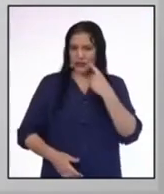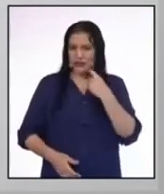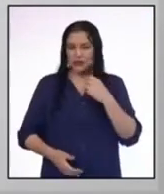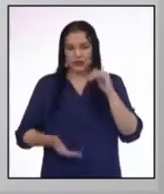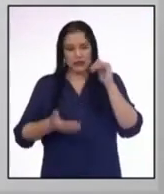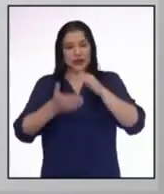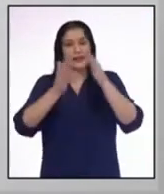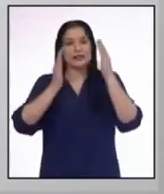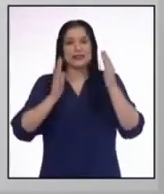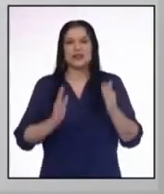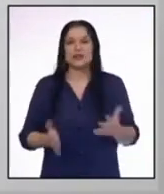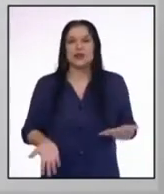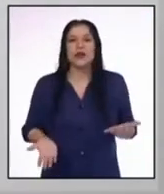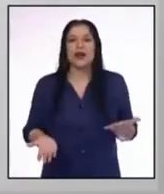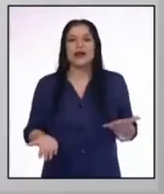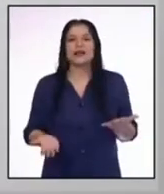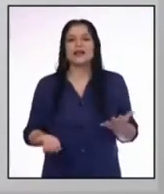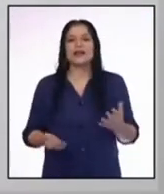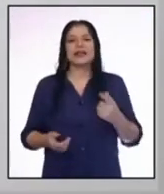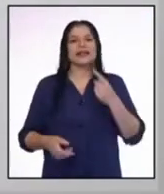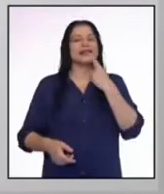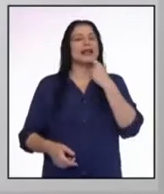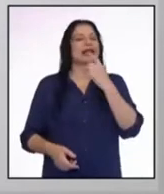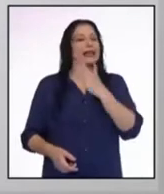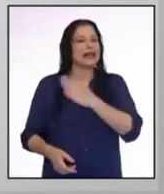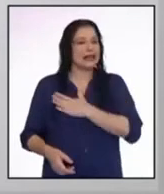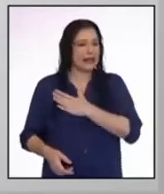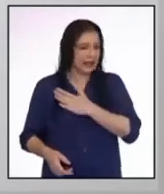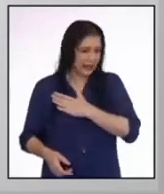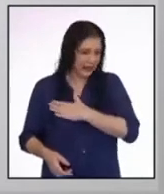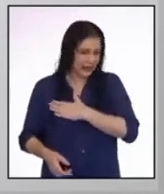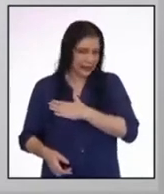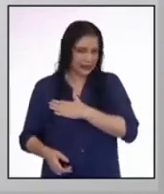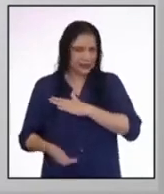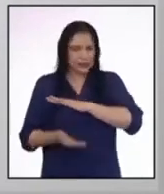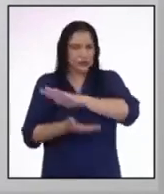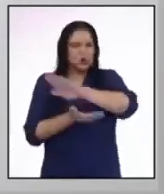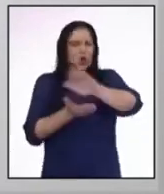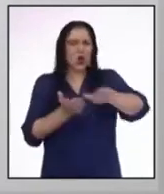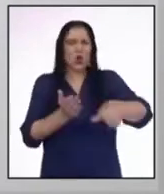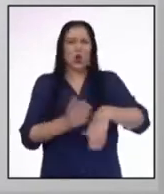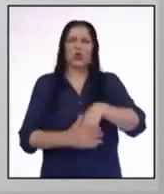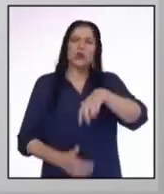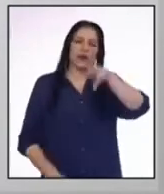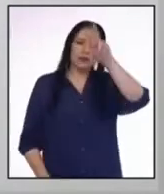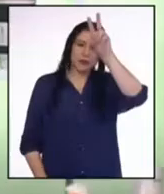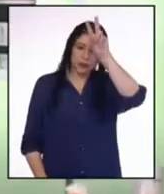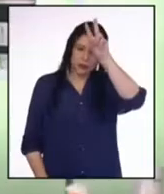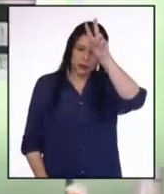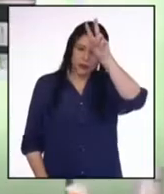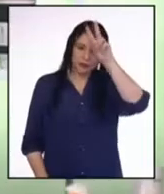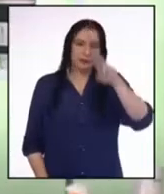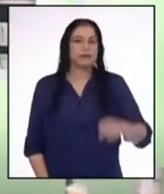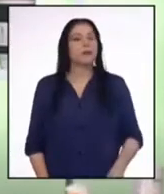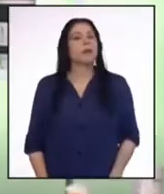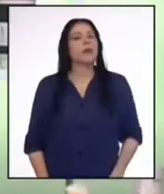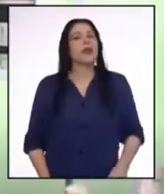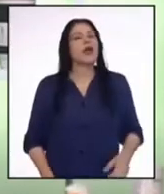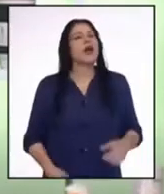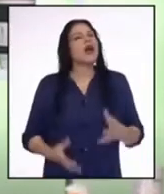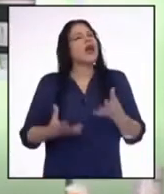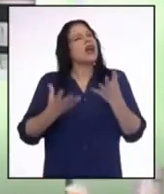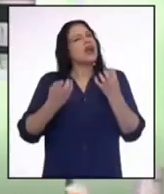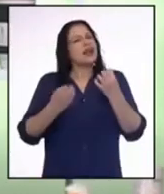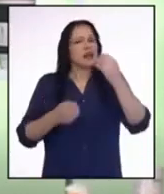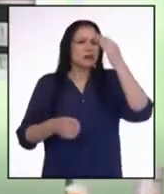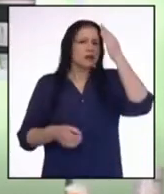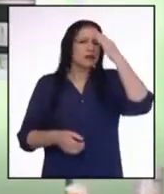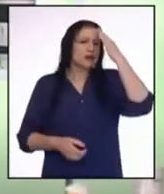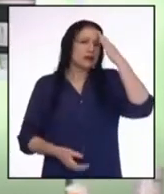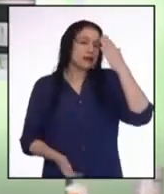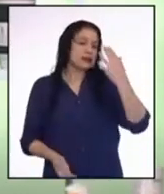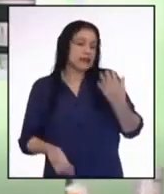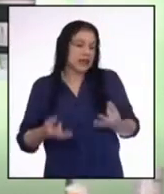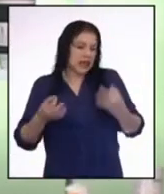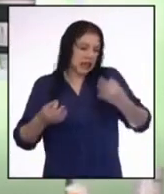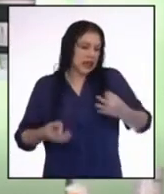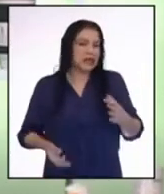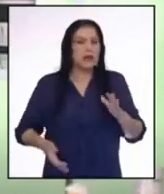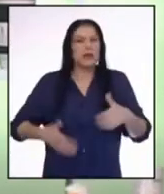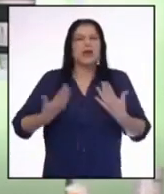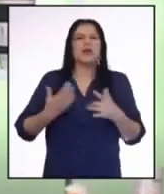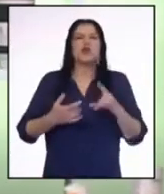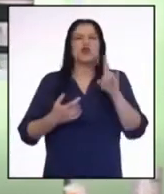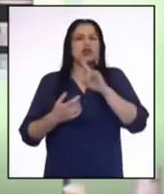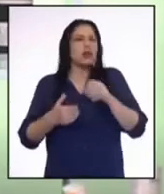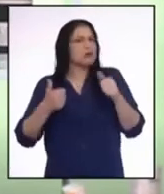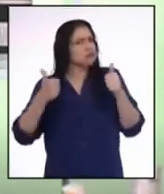nuestros estudiantes del 5º grado de secundaria de todo el Perú. Profesora, queremos saber si en realidad nos podría servir